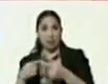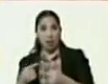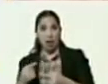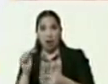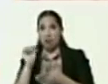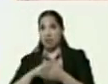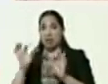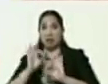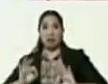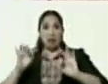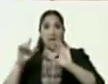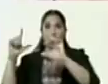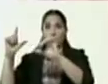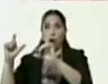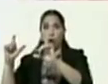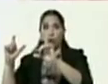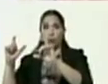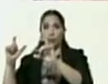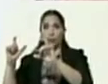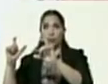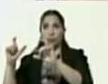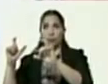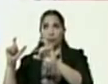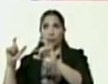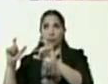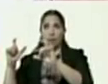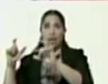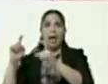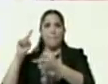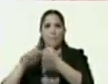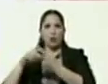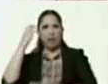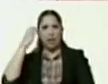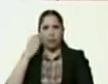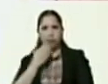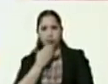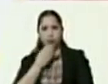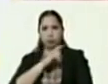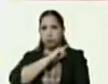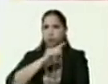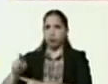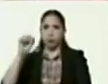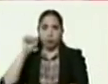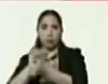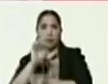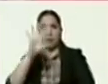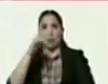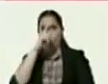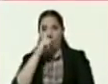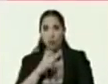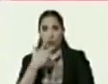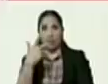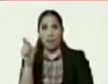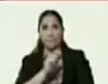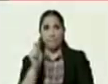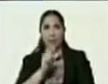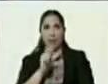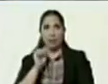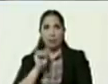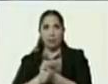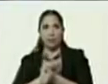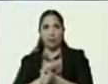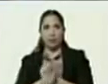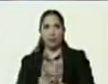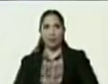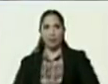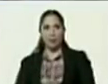ninguna foto con Lilian Tintori fue detenido y fue condenado a 5 años y 3 meses de prisión en el mes de marzo o sea